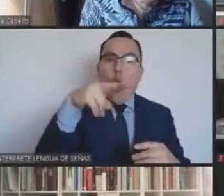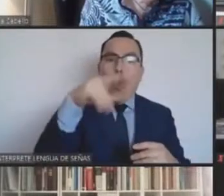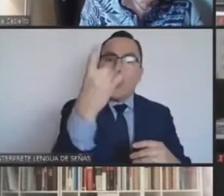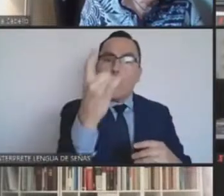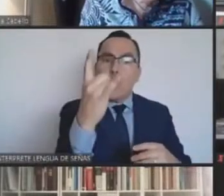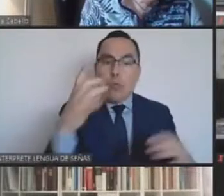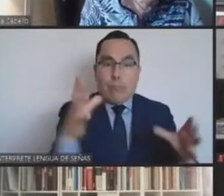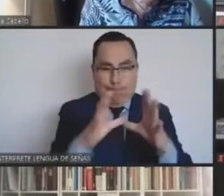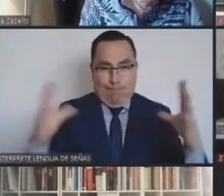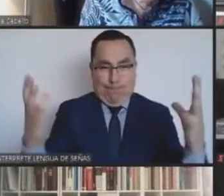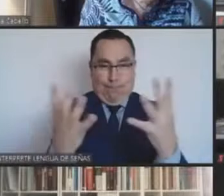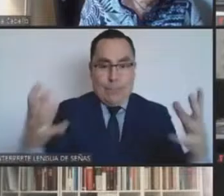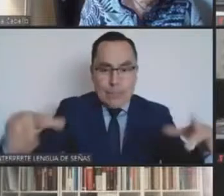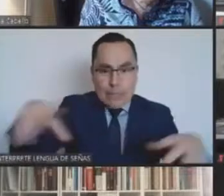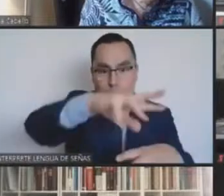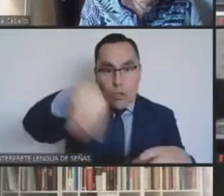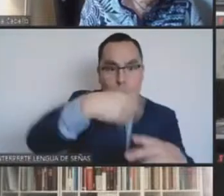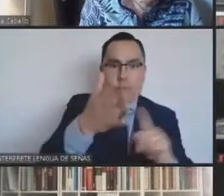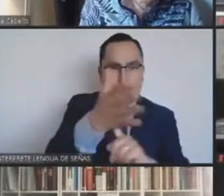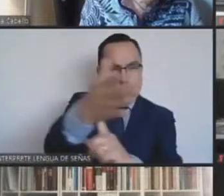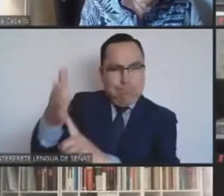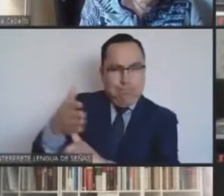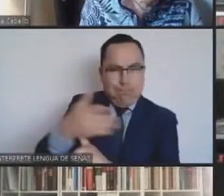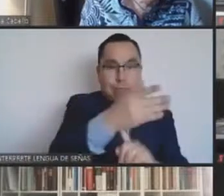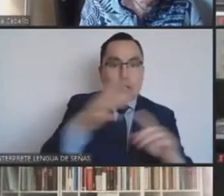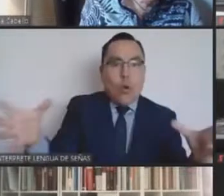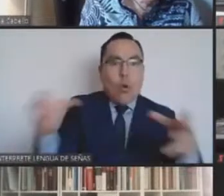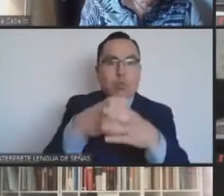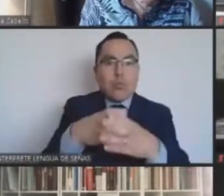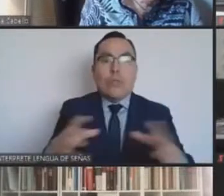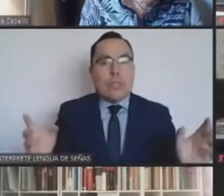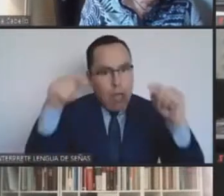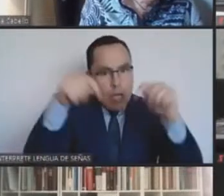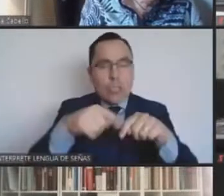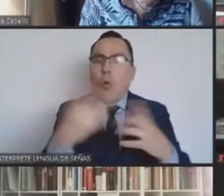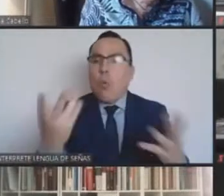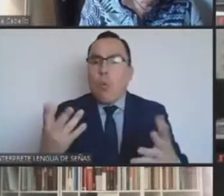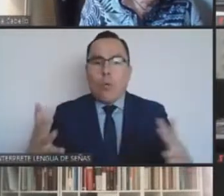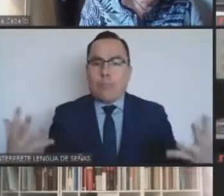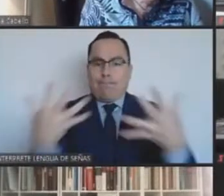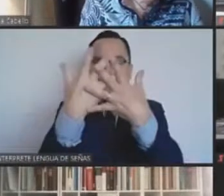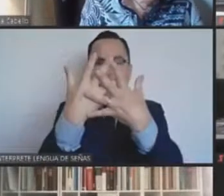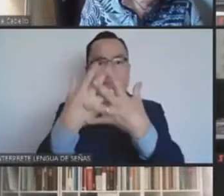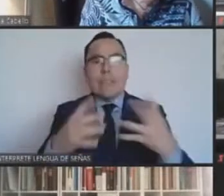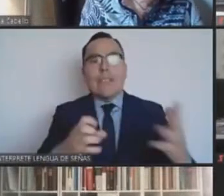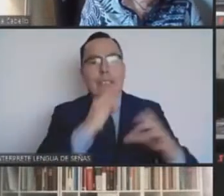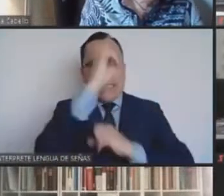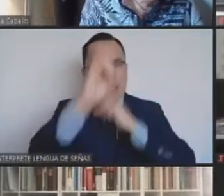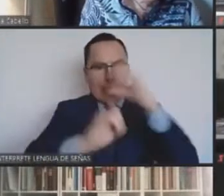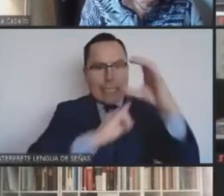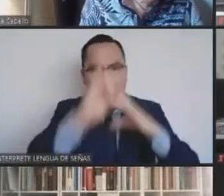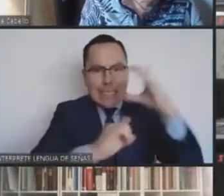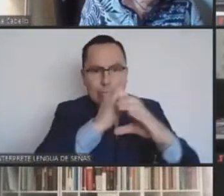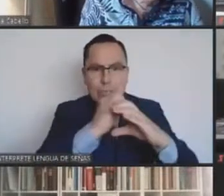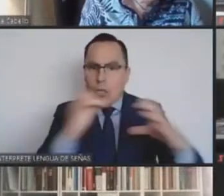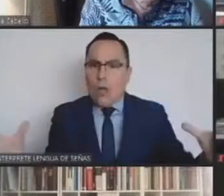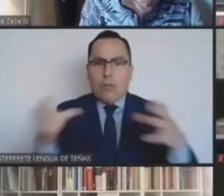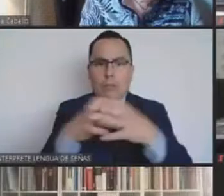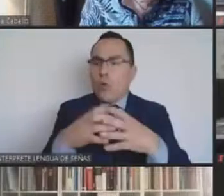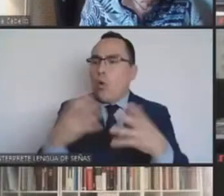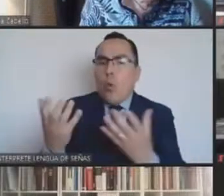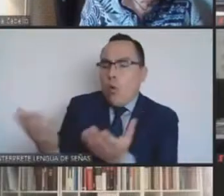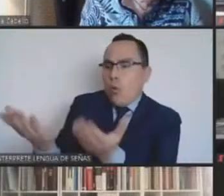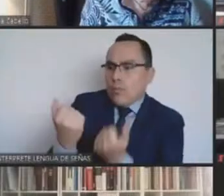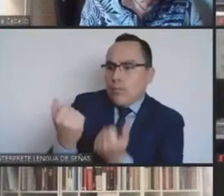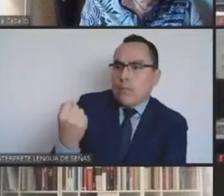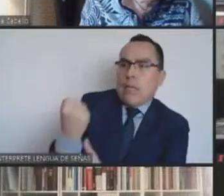jurisdiccional. ¿Cómo articular las redes de cooperación internacional? ¿Cómo colaborar y solicitar apoyo en la